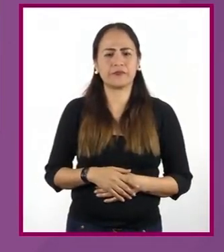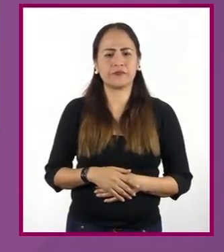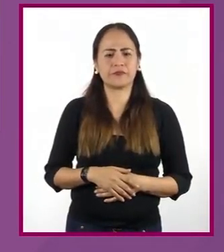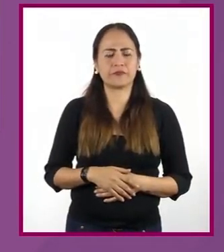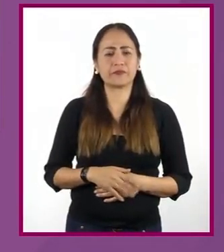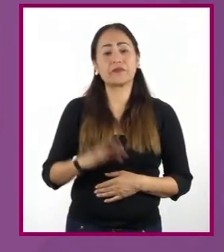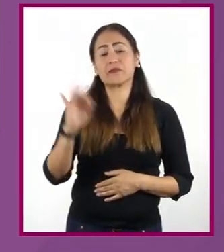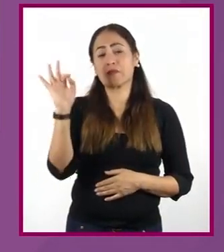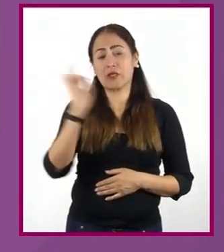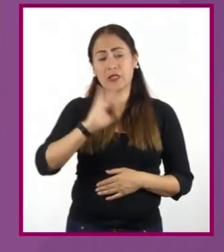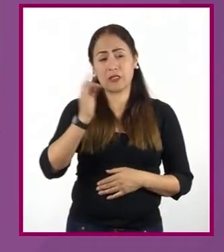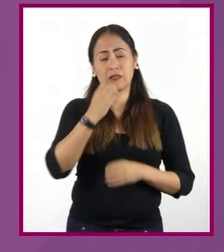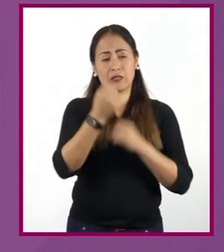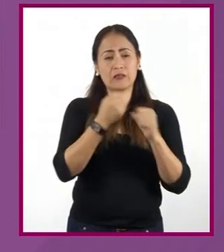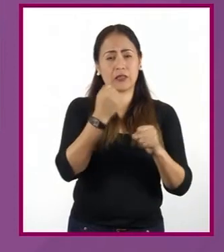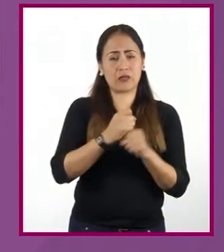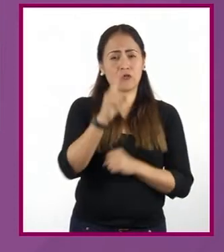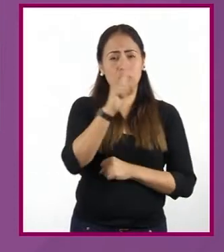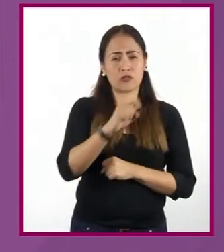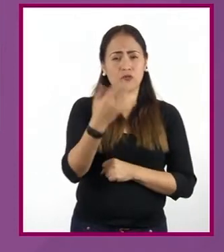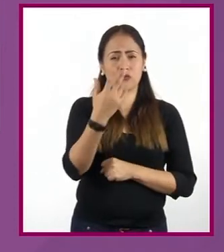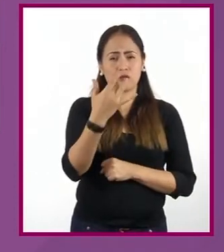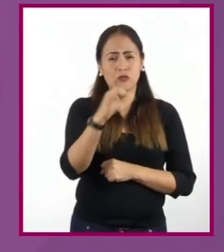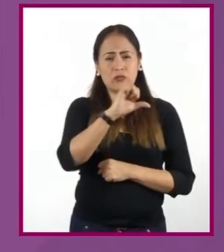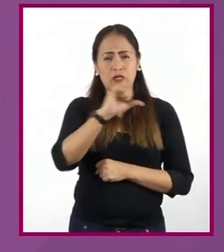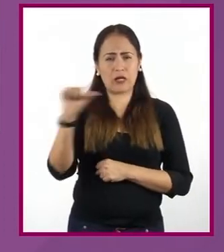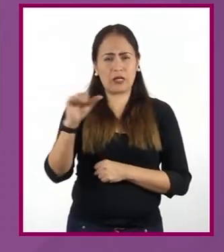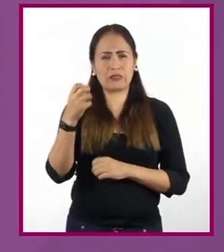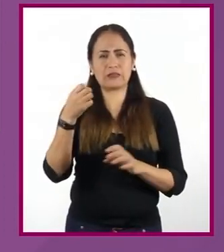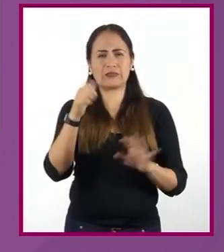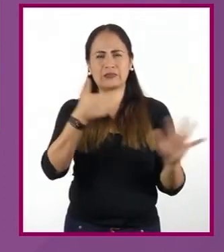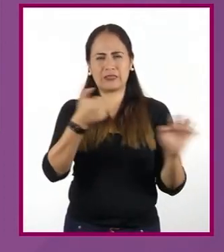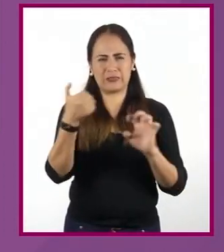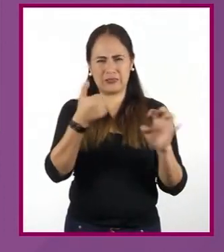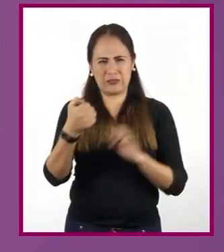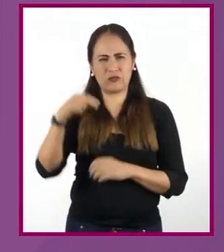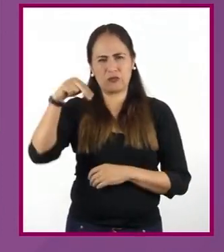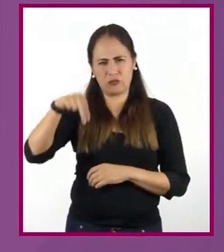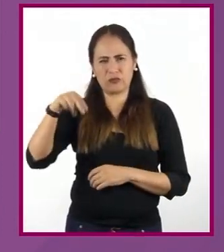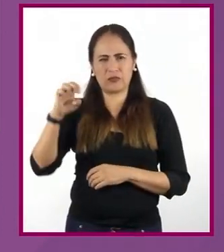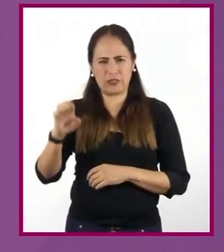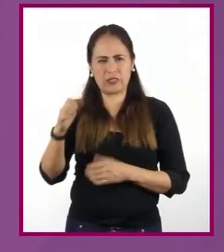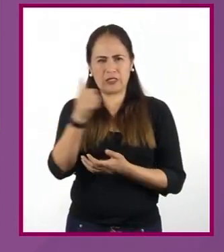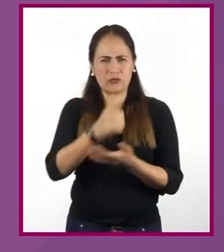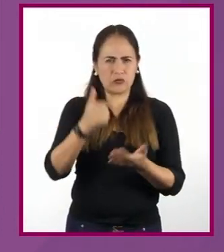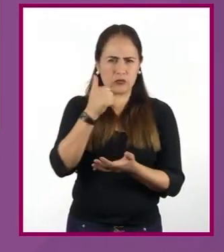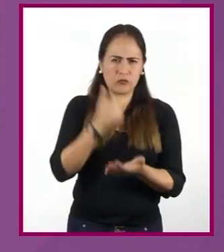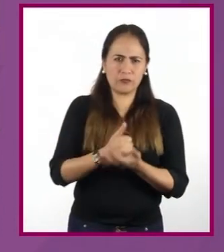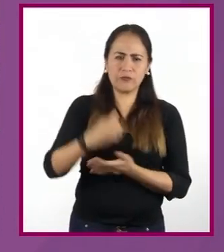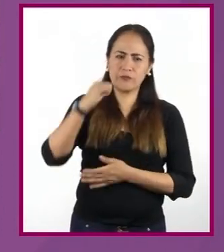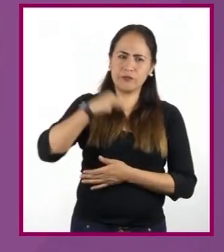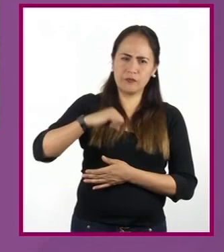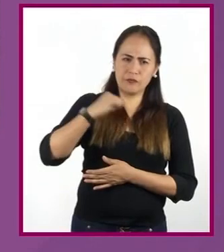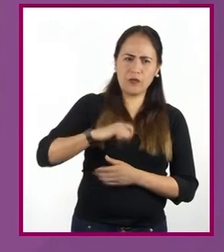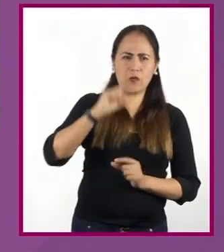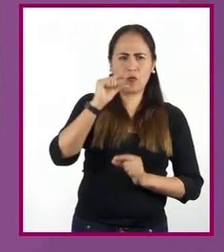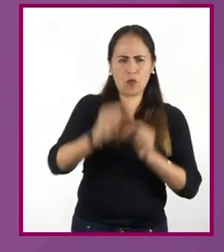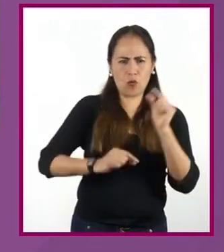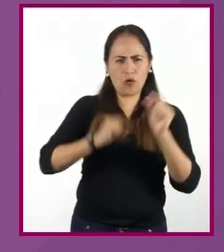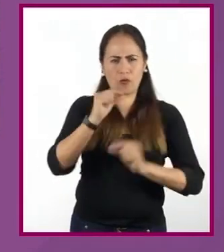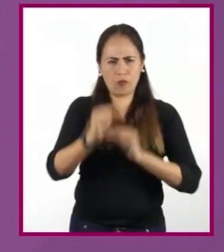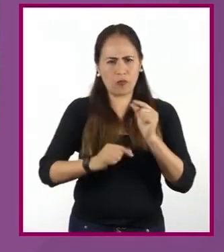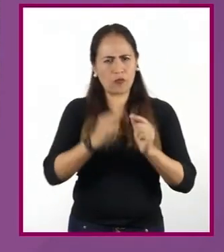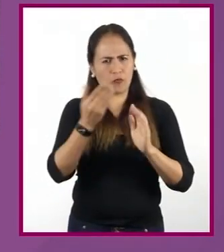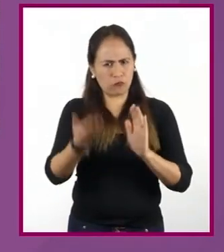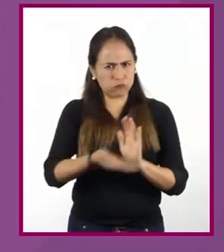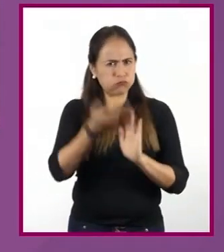Al parecer, del año 150 al 600 de nuestra era, la antigua ciudad se fue consolidando como la capital política de